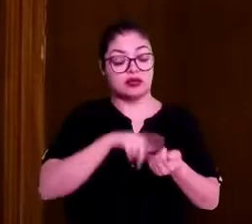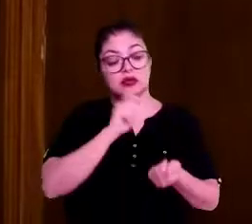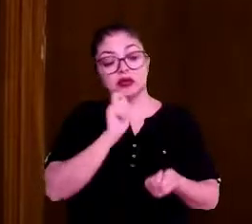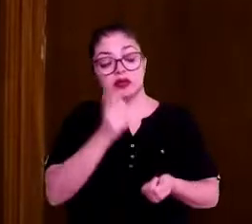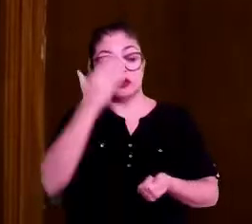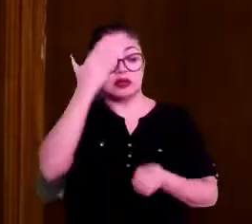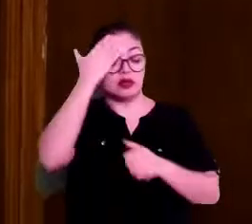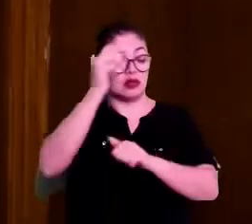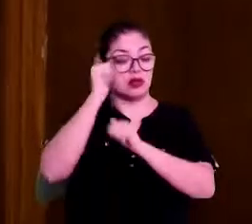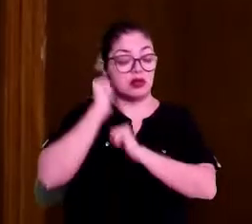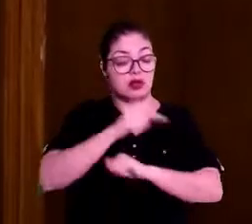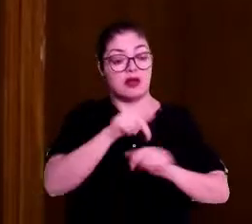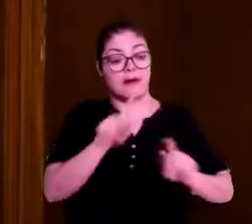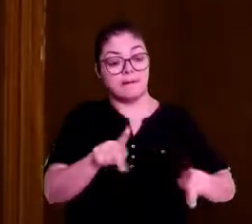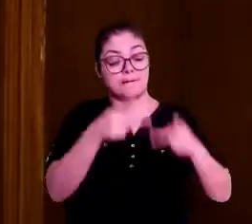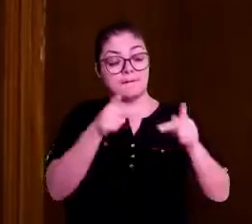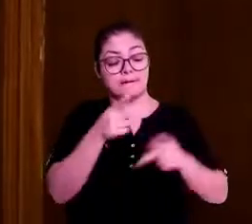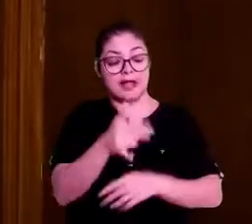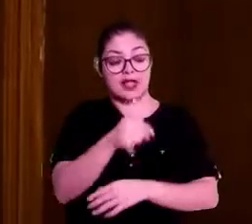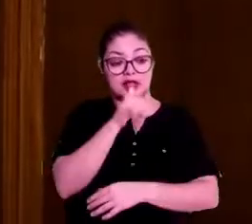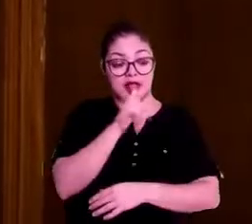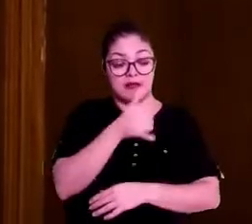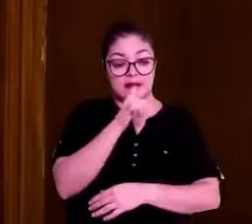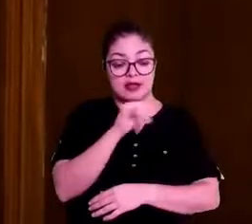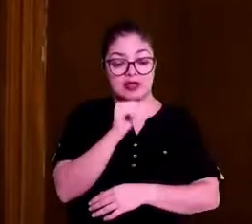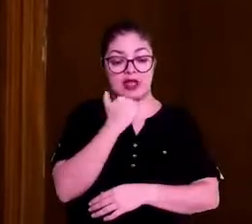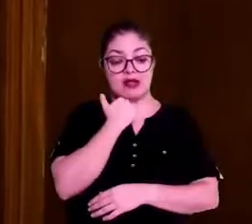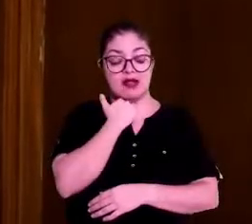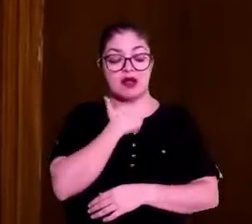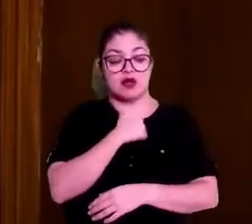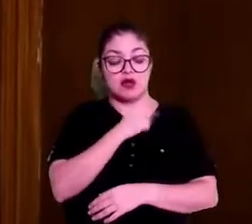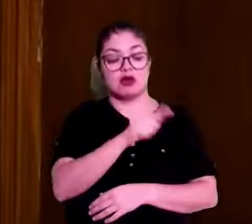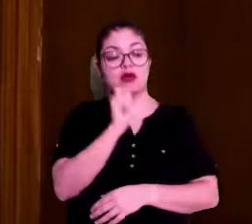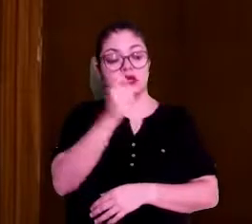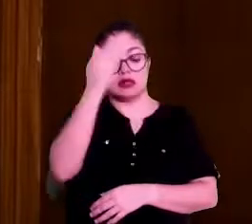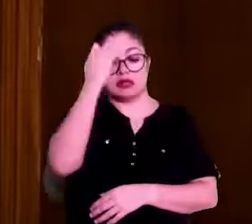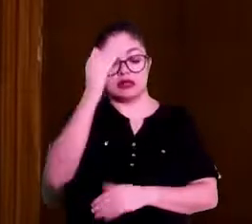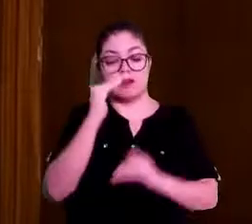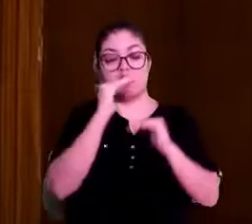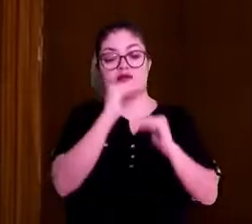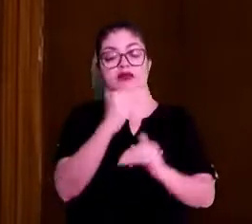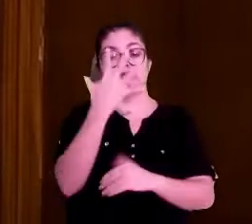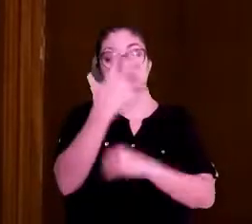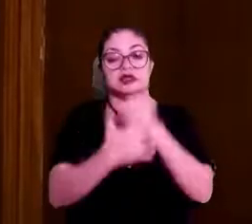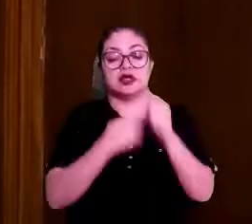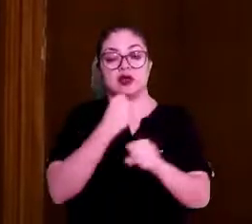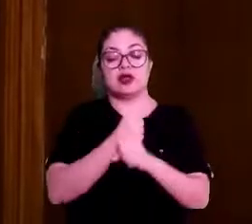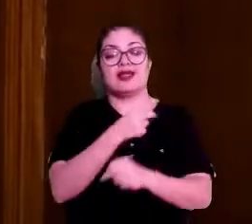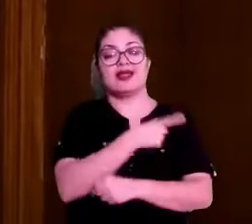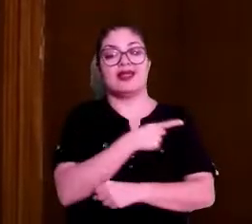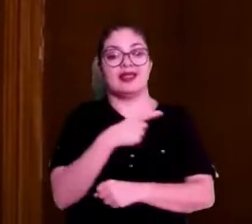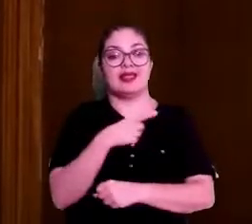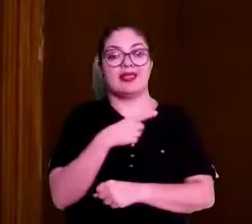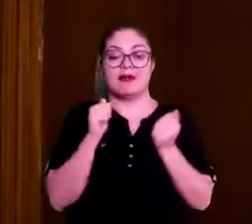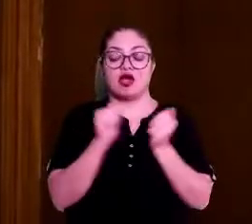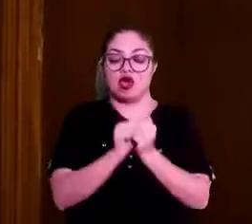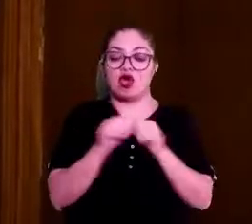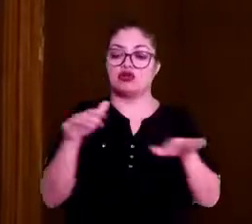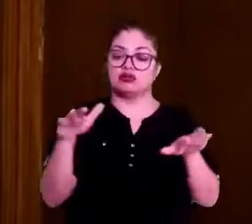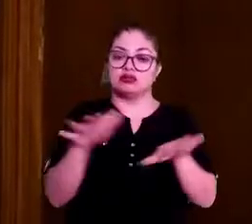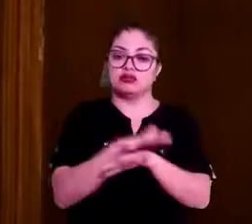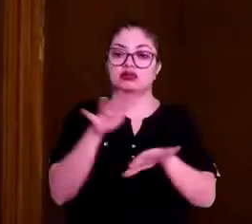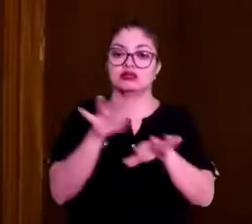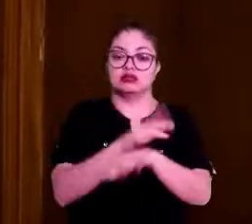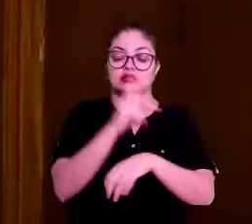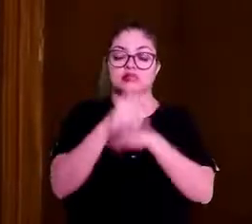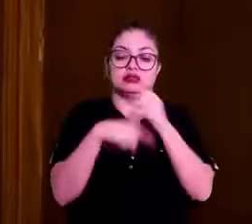principal la venta de bebidas alcohólicas, la cual tendrá una vigencia de 5 años y debe de ser refrendada de manera